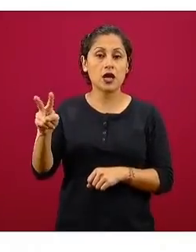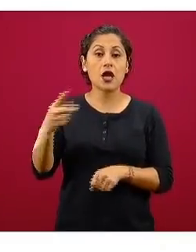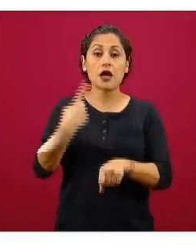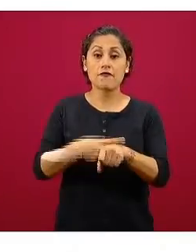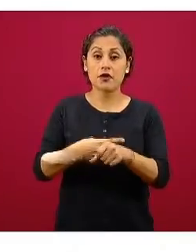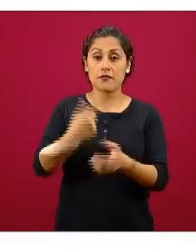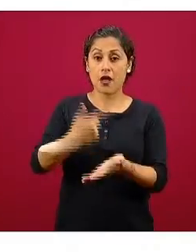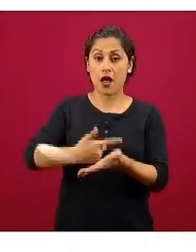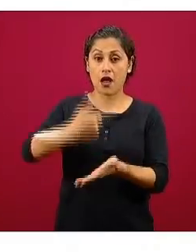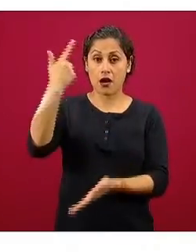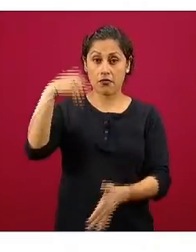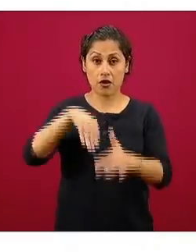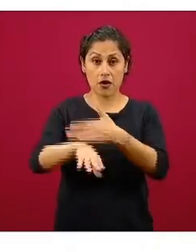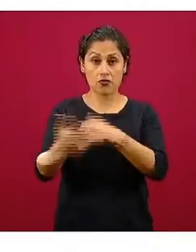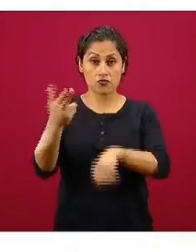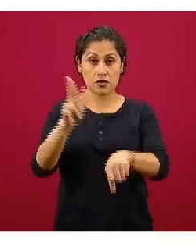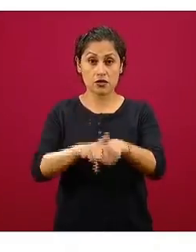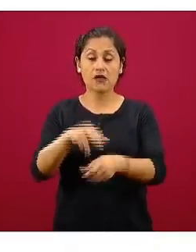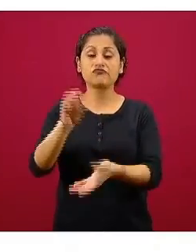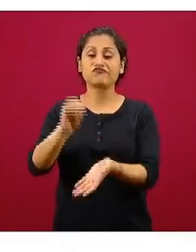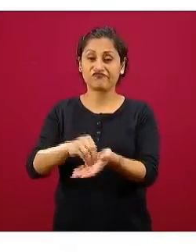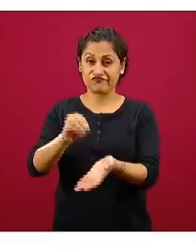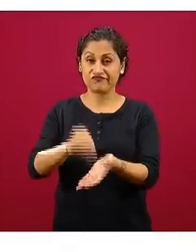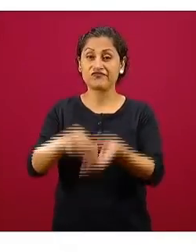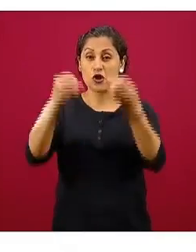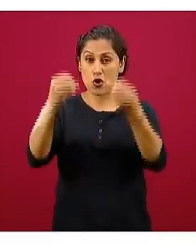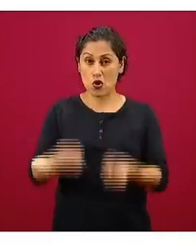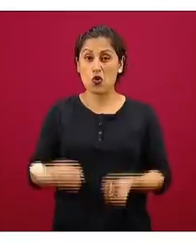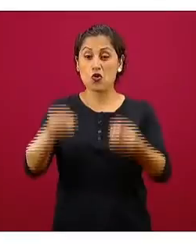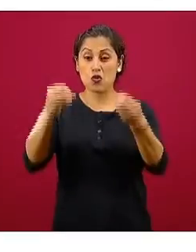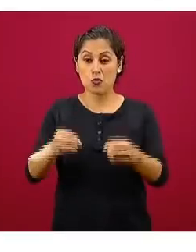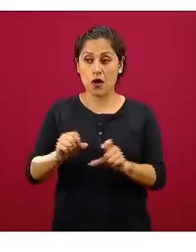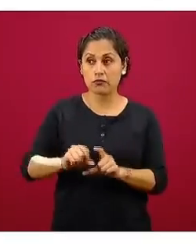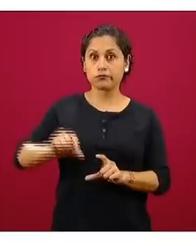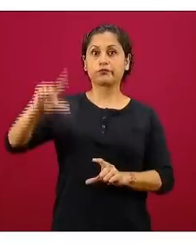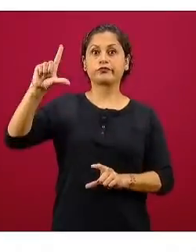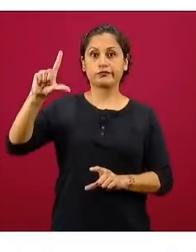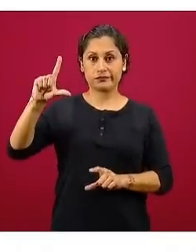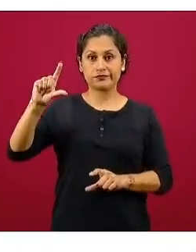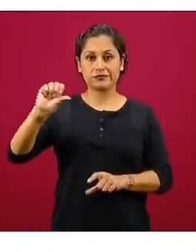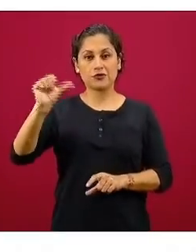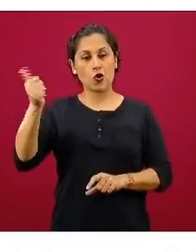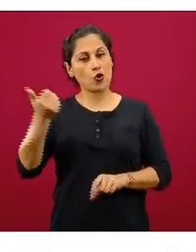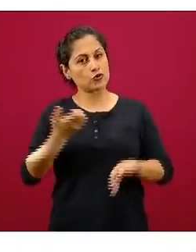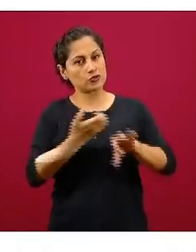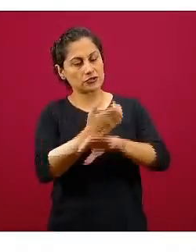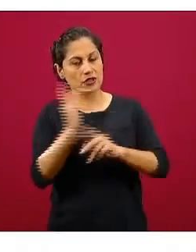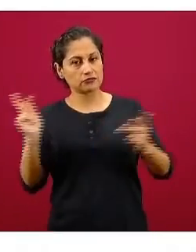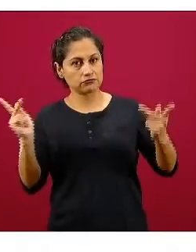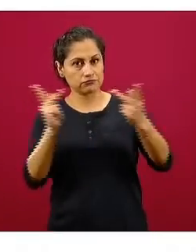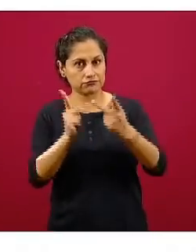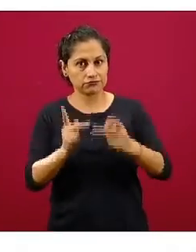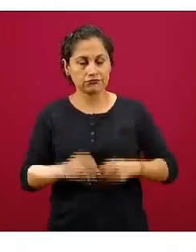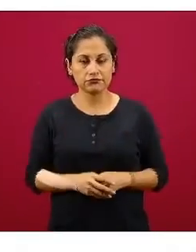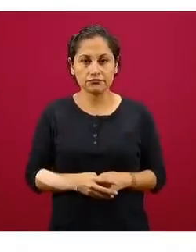sobreocupadas las terapias intensivas. Vemos una fase creciente también, como en algunos otros estados. La siguiente.